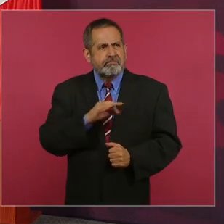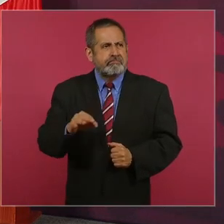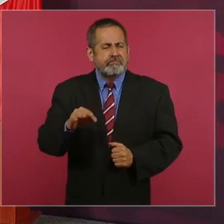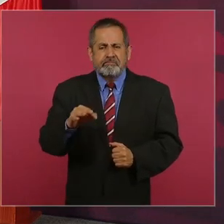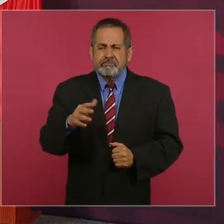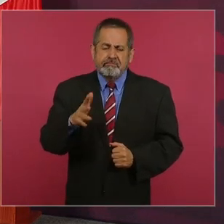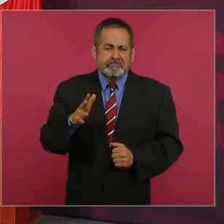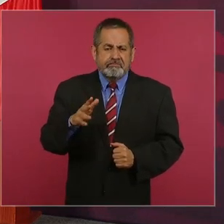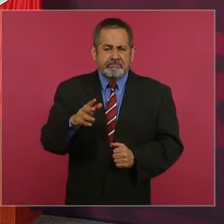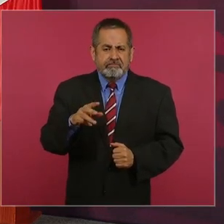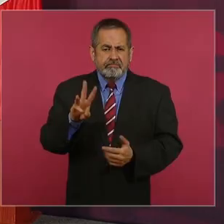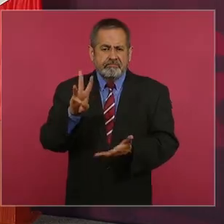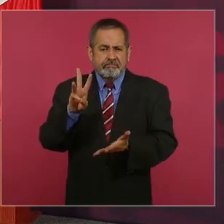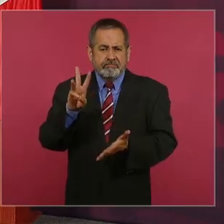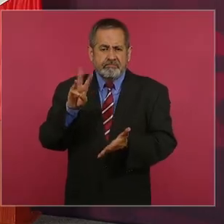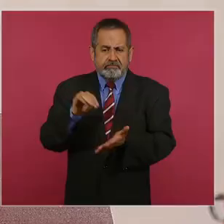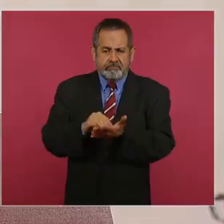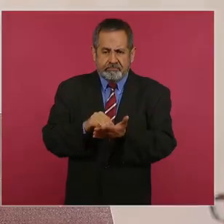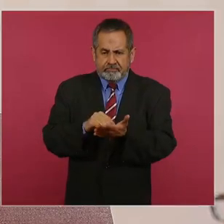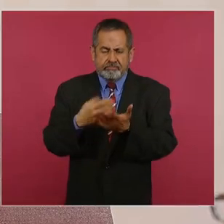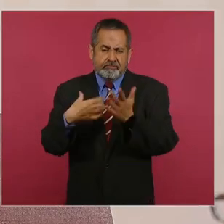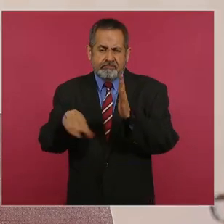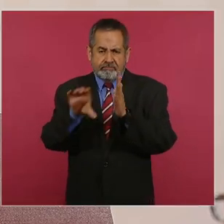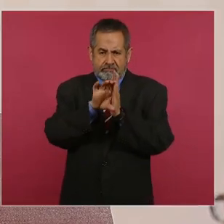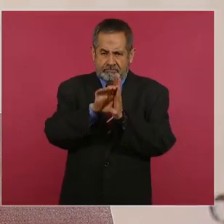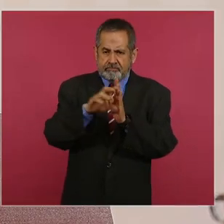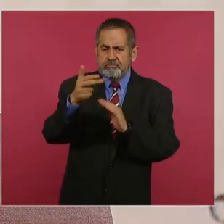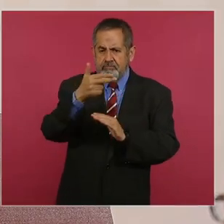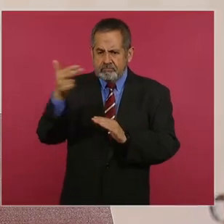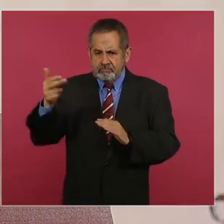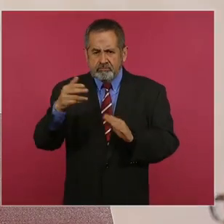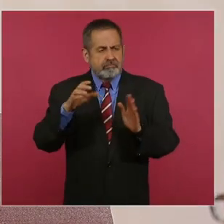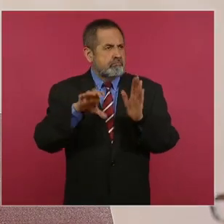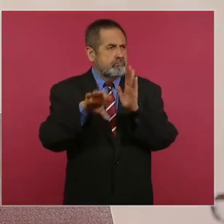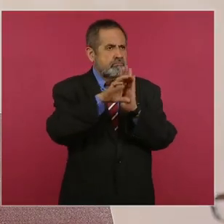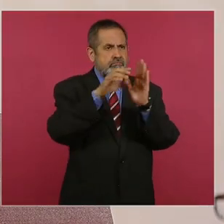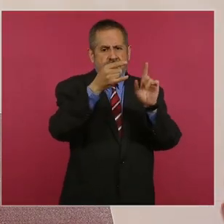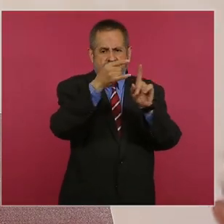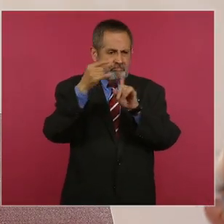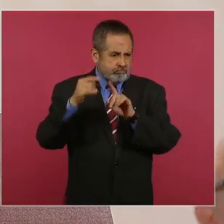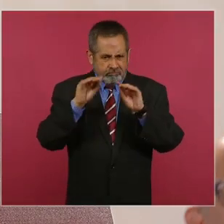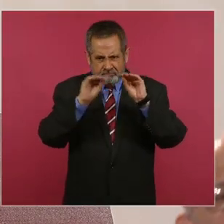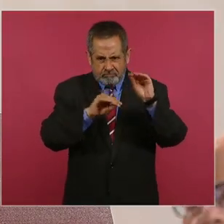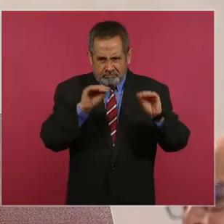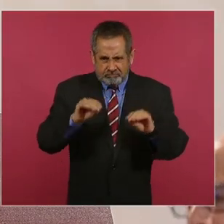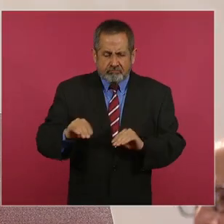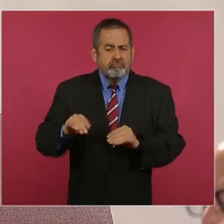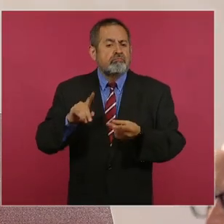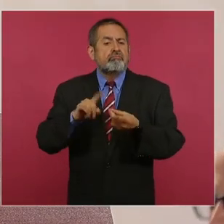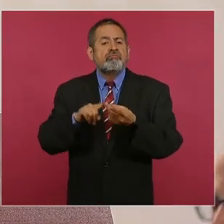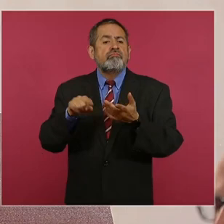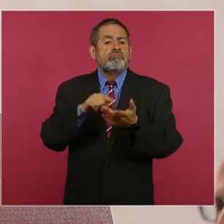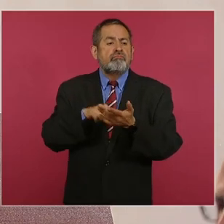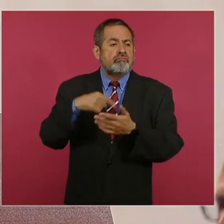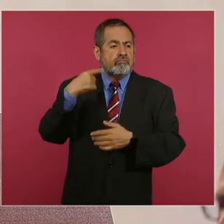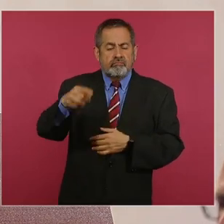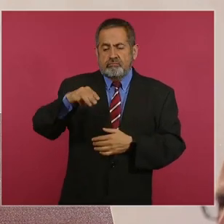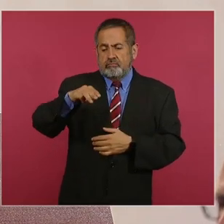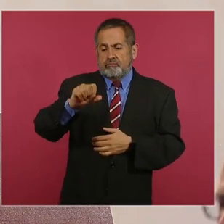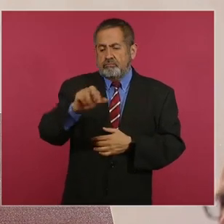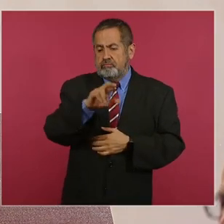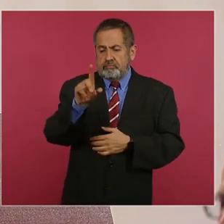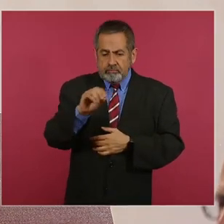habitaciones para marzo y abril